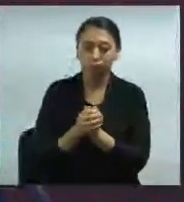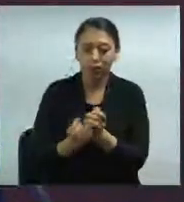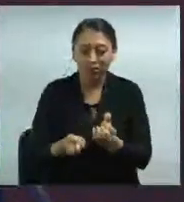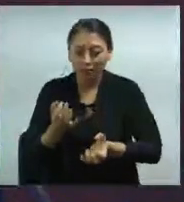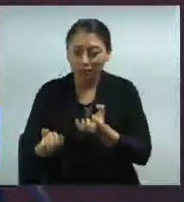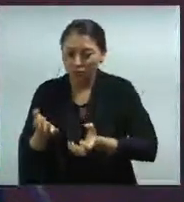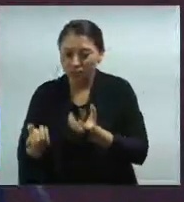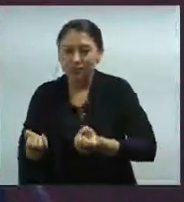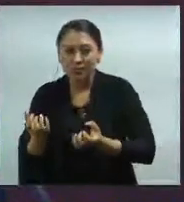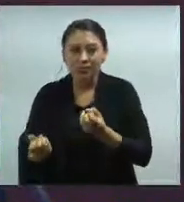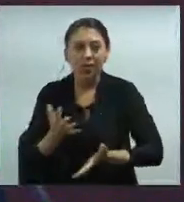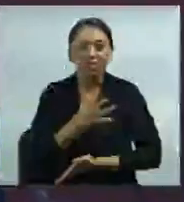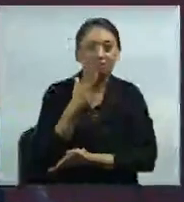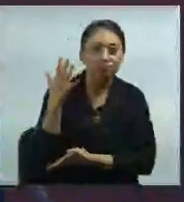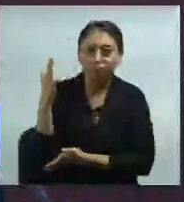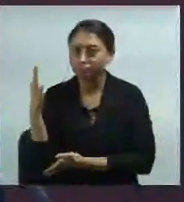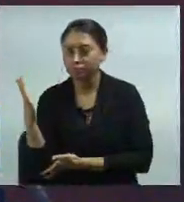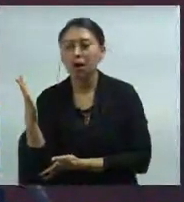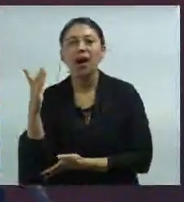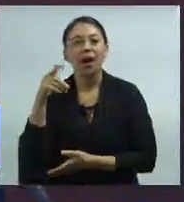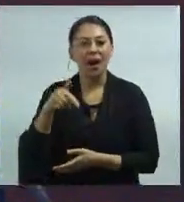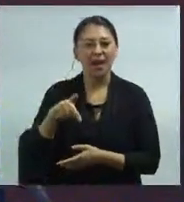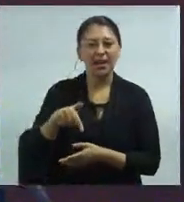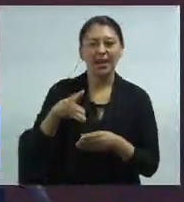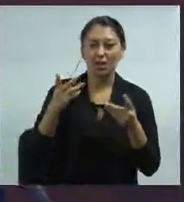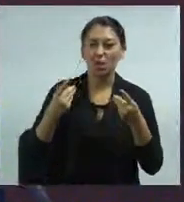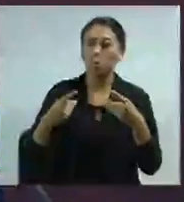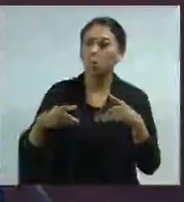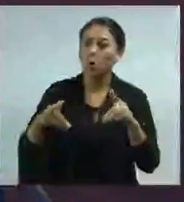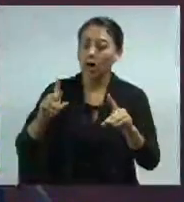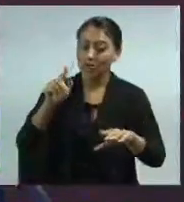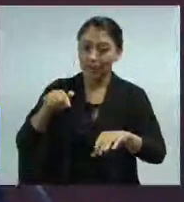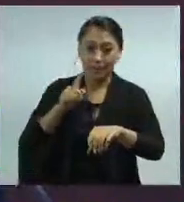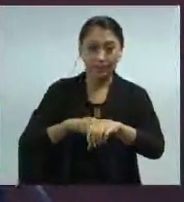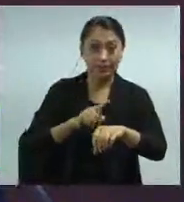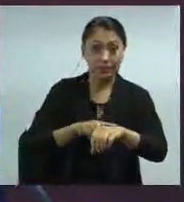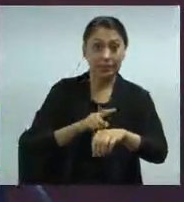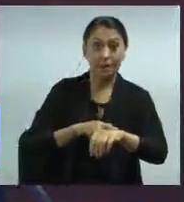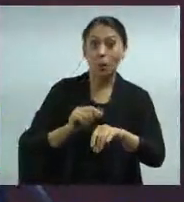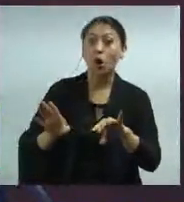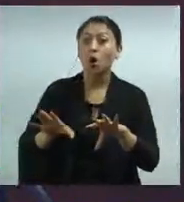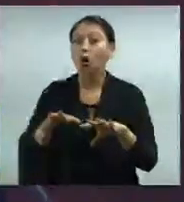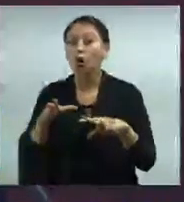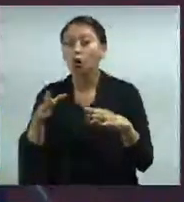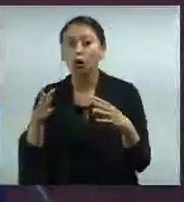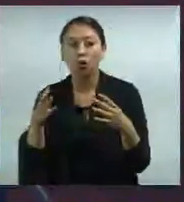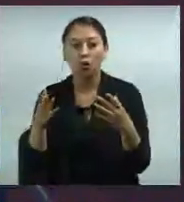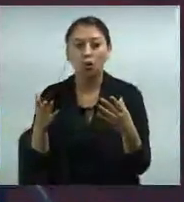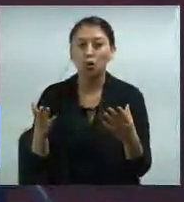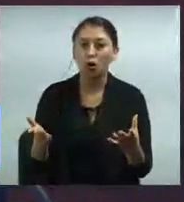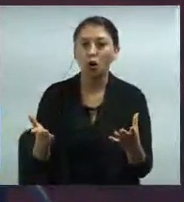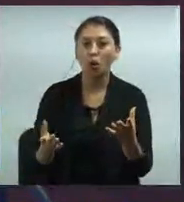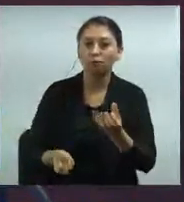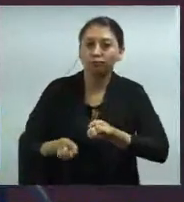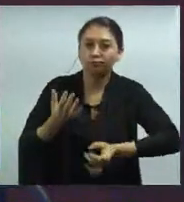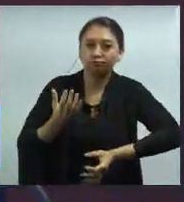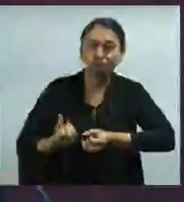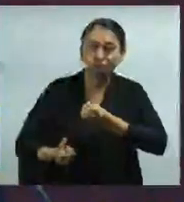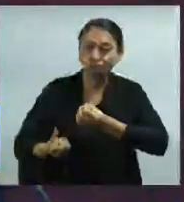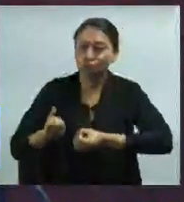han desencadenado durante este gobierno, casi como una metáfora del gobierno que se está quemando a fuego